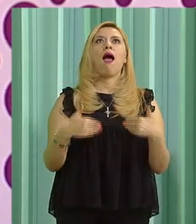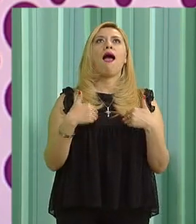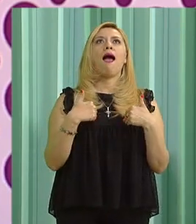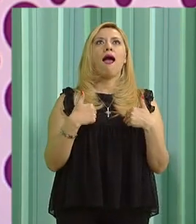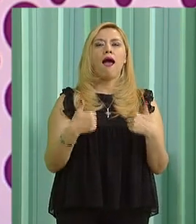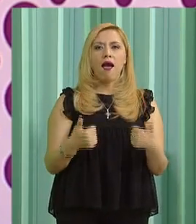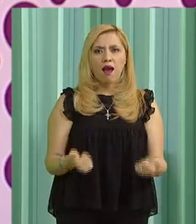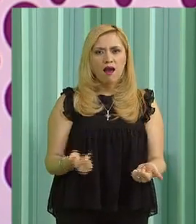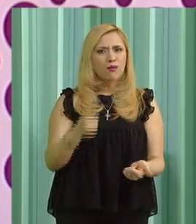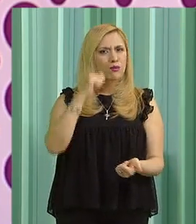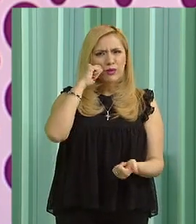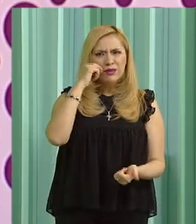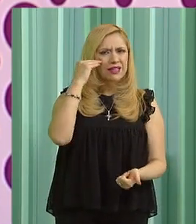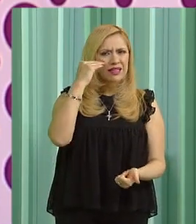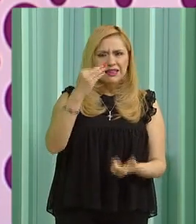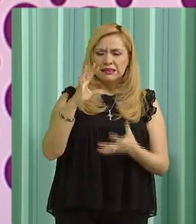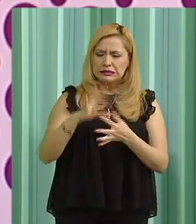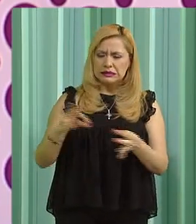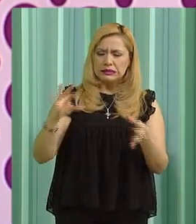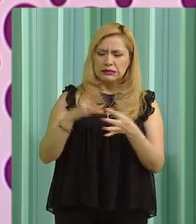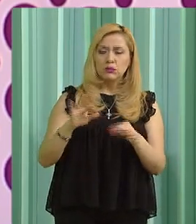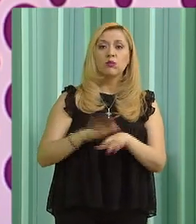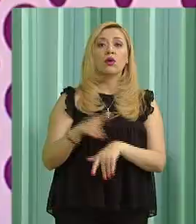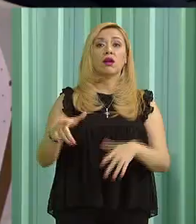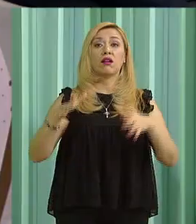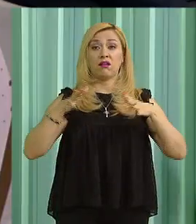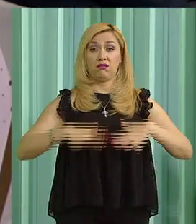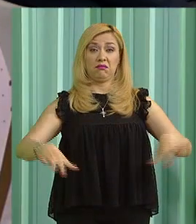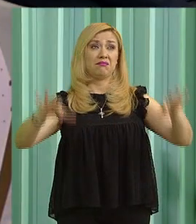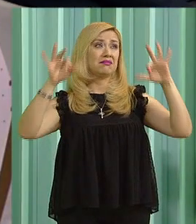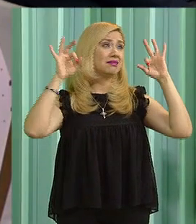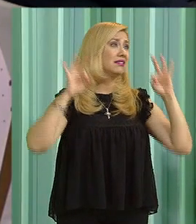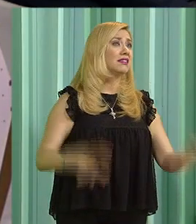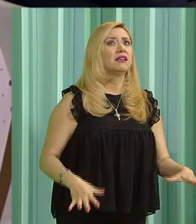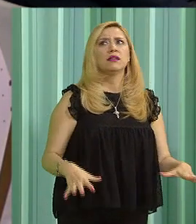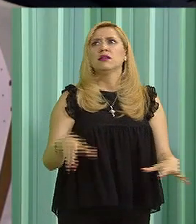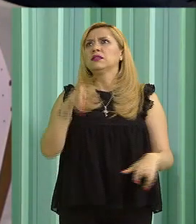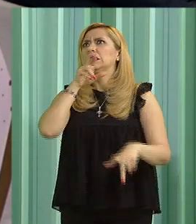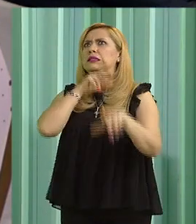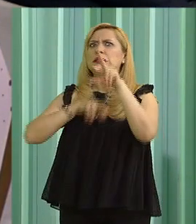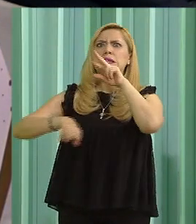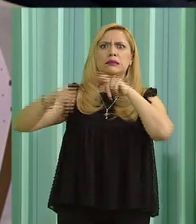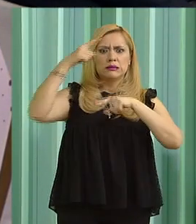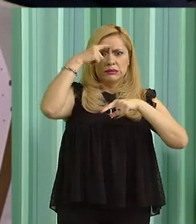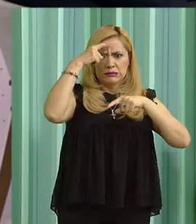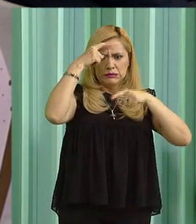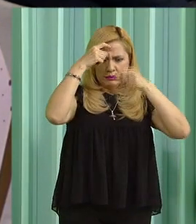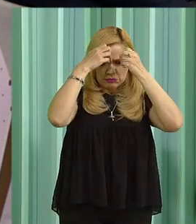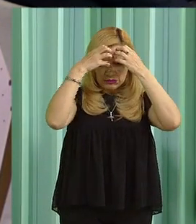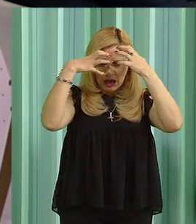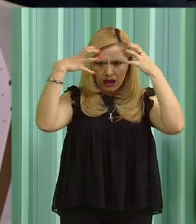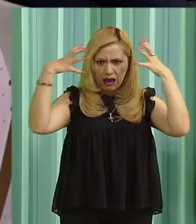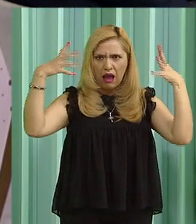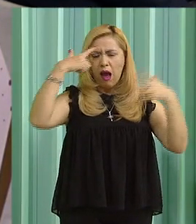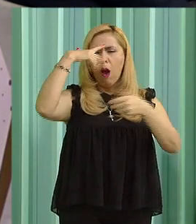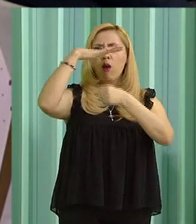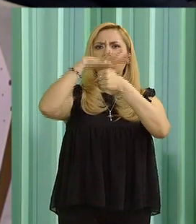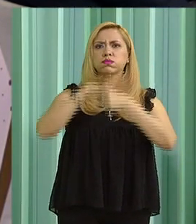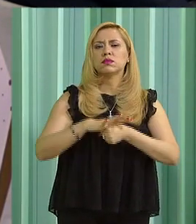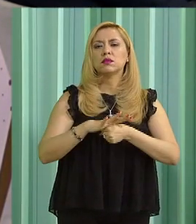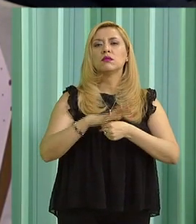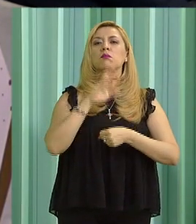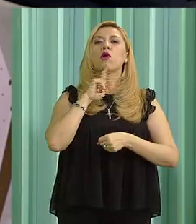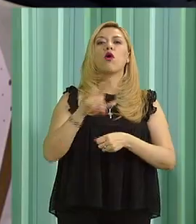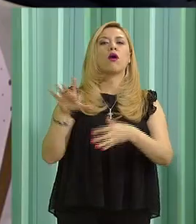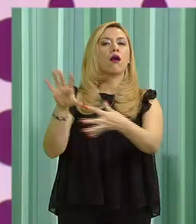qué es lo que puede esperar. La incertidumbre mata y la información reduce muchísimo esta incertidumbre.